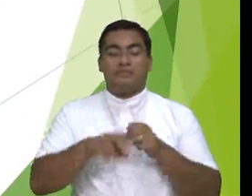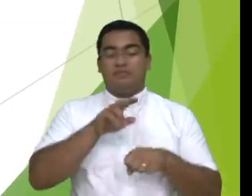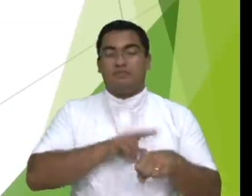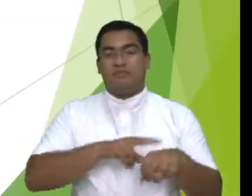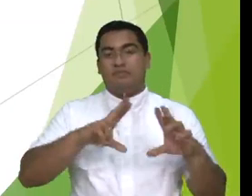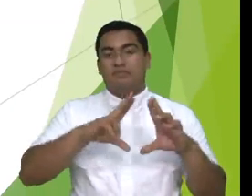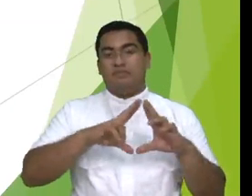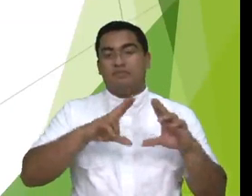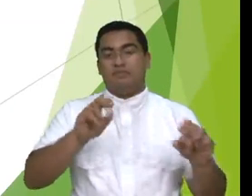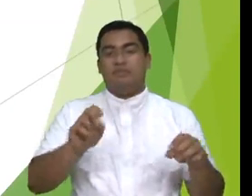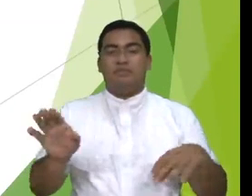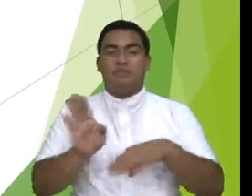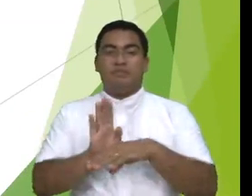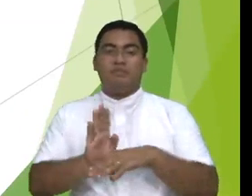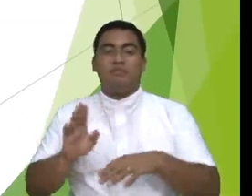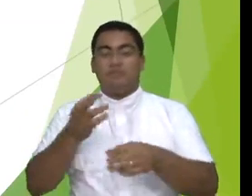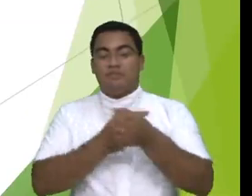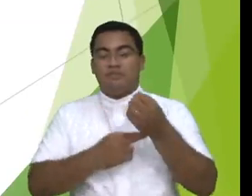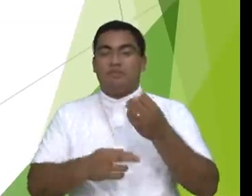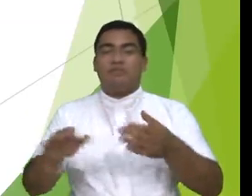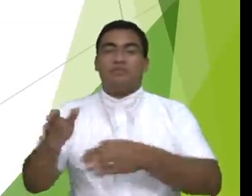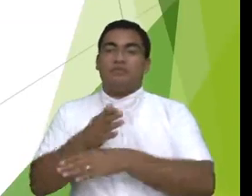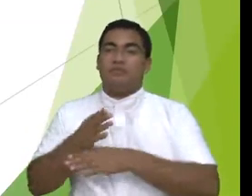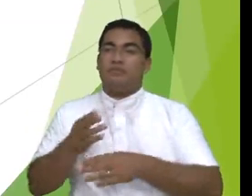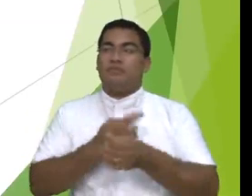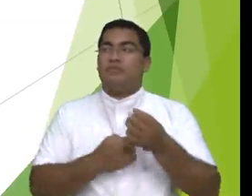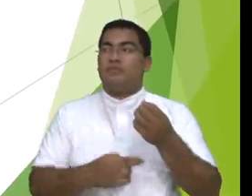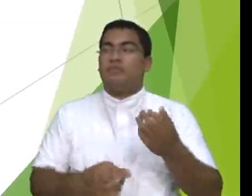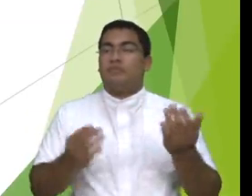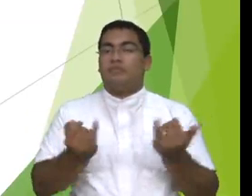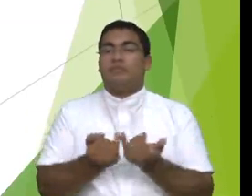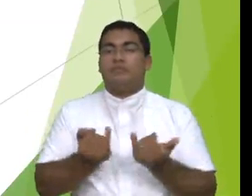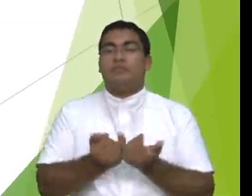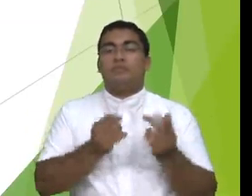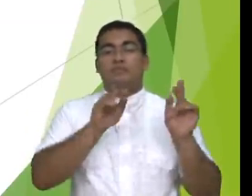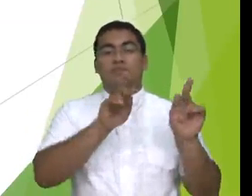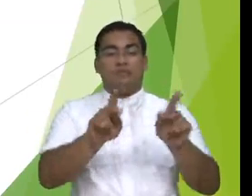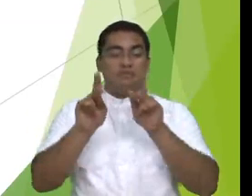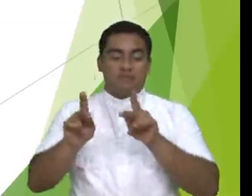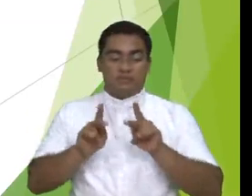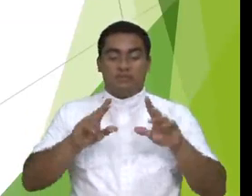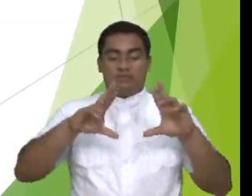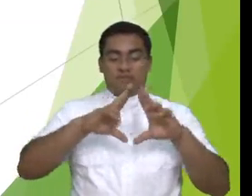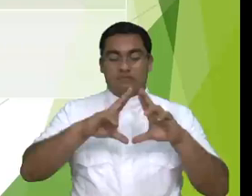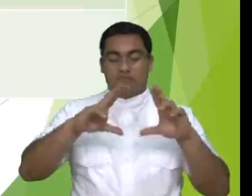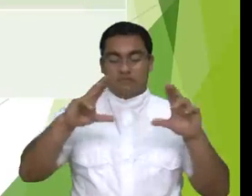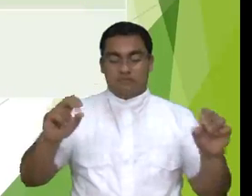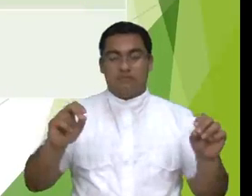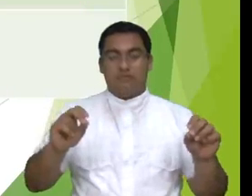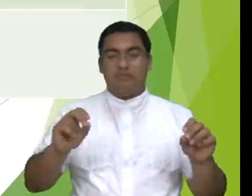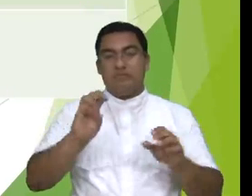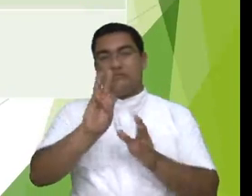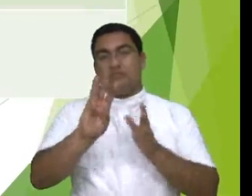ahí en el banco de sangre y viene, repito, de las donaciones de sangre que generosamente también hace la población nicaragüense, ¿verdad? Tenemos ya